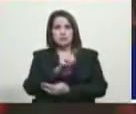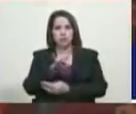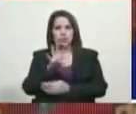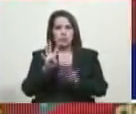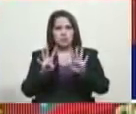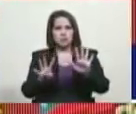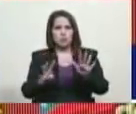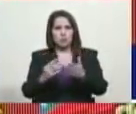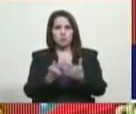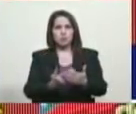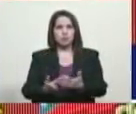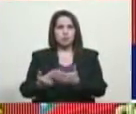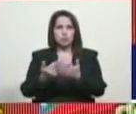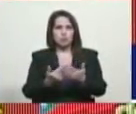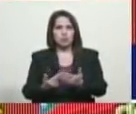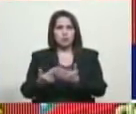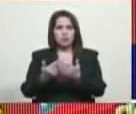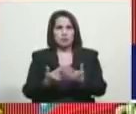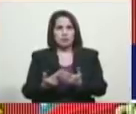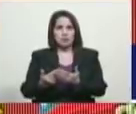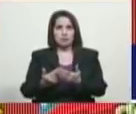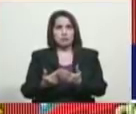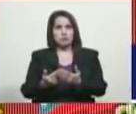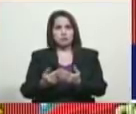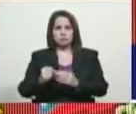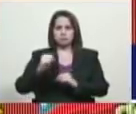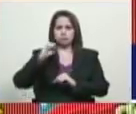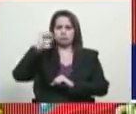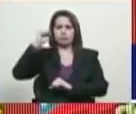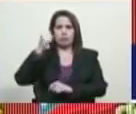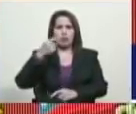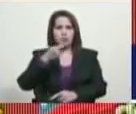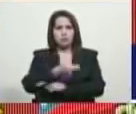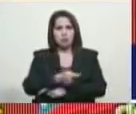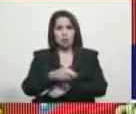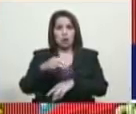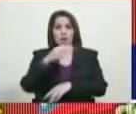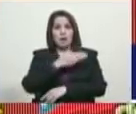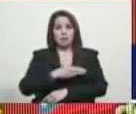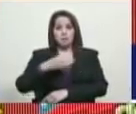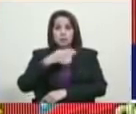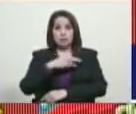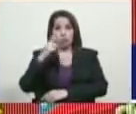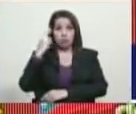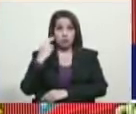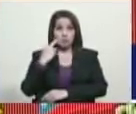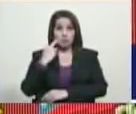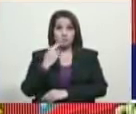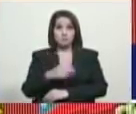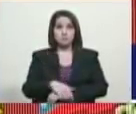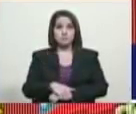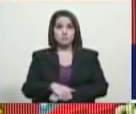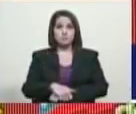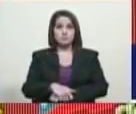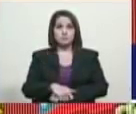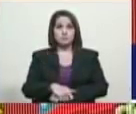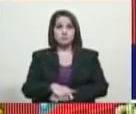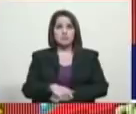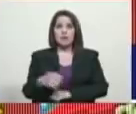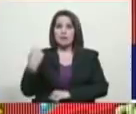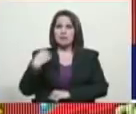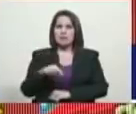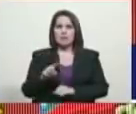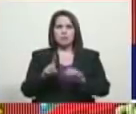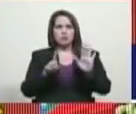151.149 estudiantes, vencedores y vencedoras de la misión Rivas, tenemos